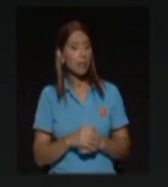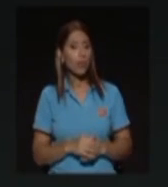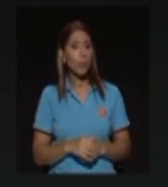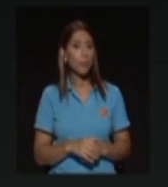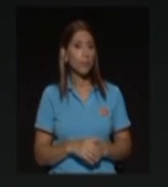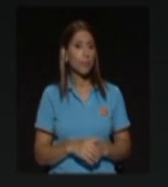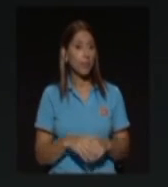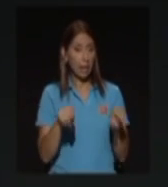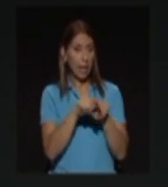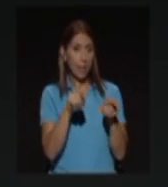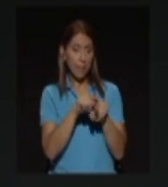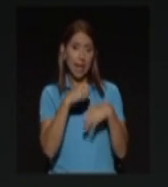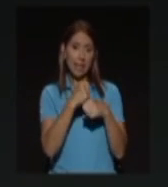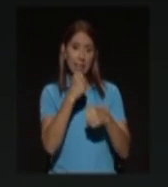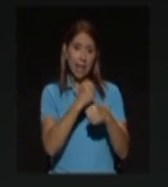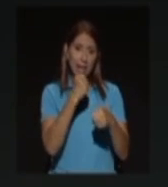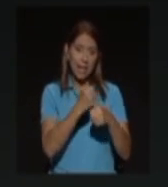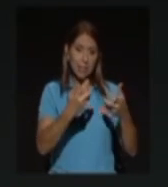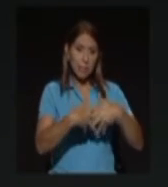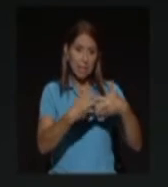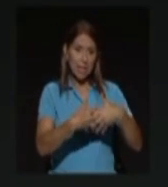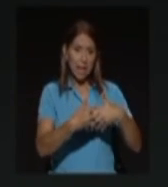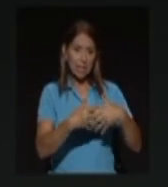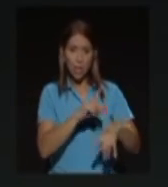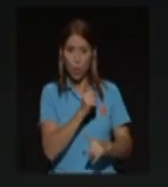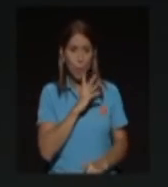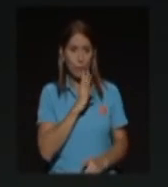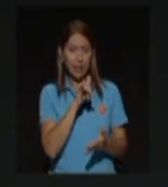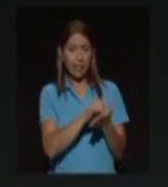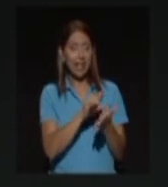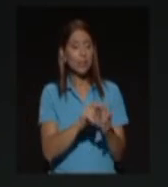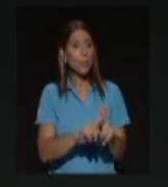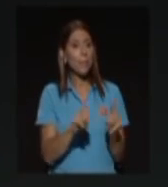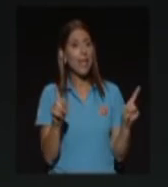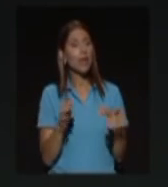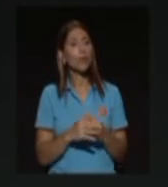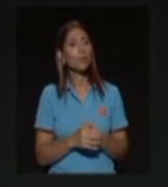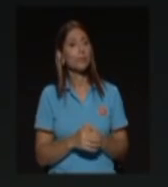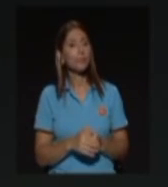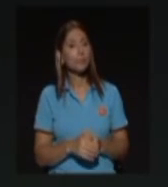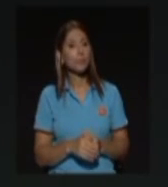hasta hace tareas empresariales. No vamos a entrar en eso, pero quiero decir, ¿qué